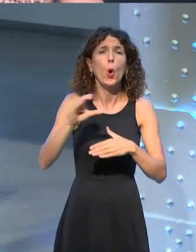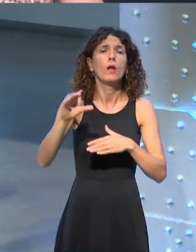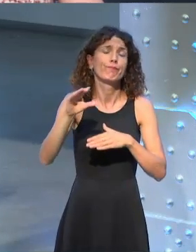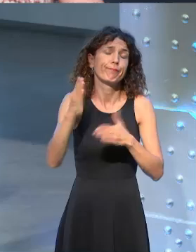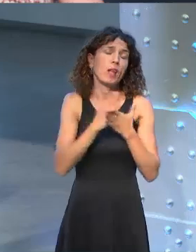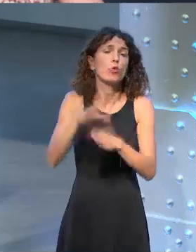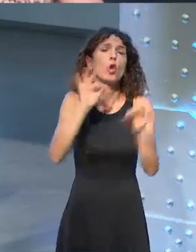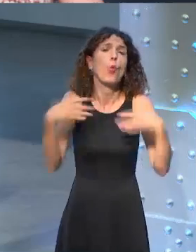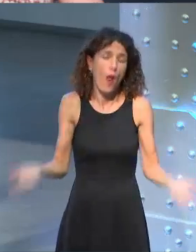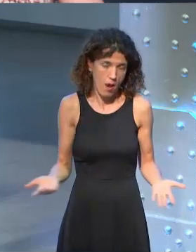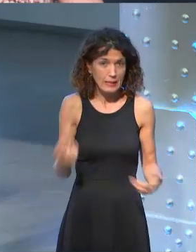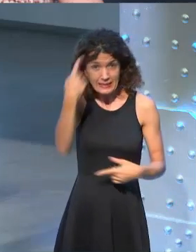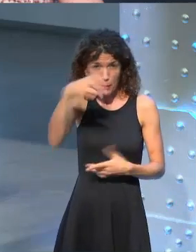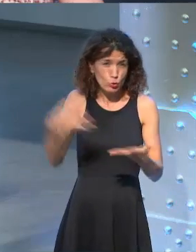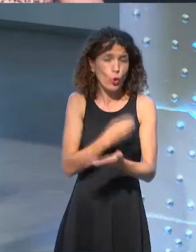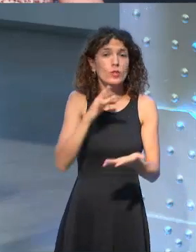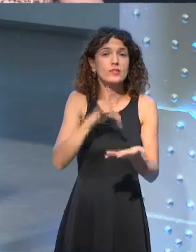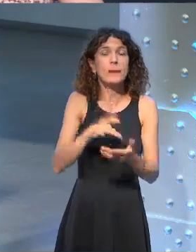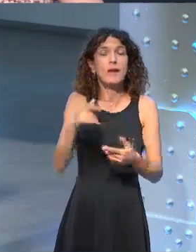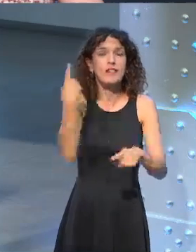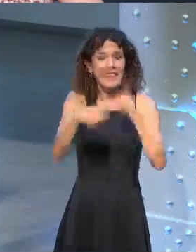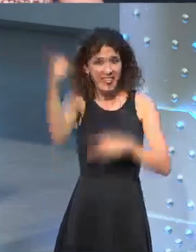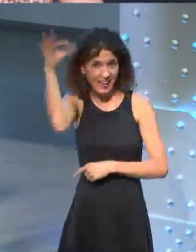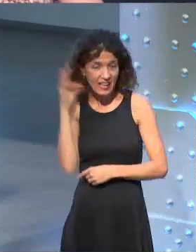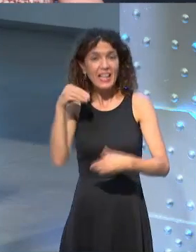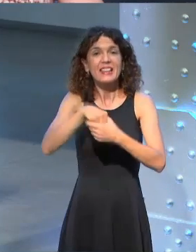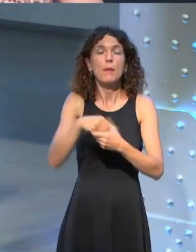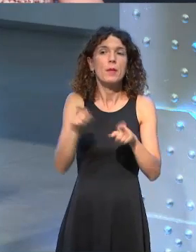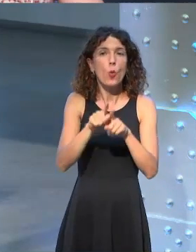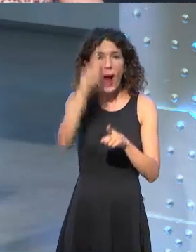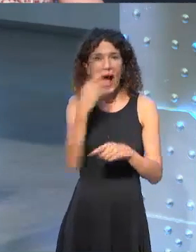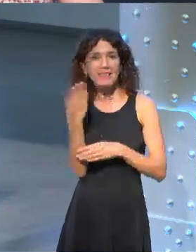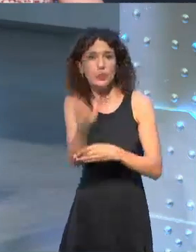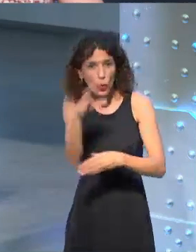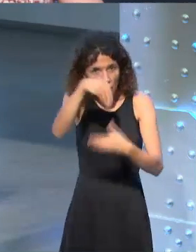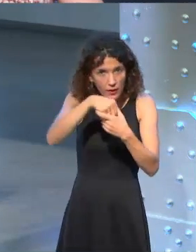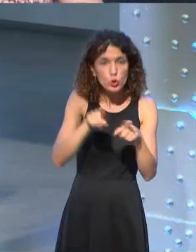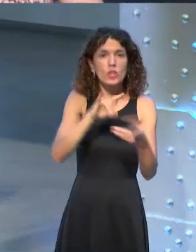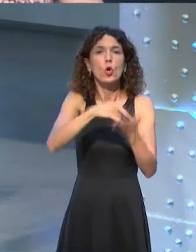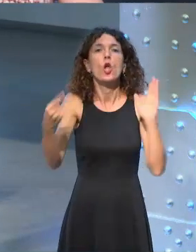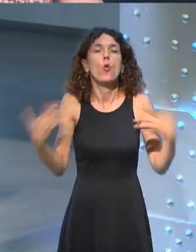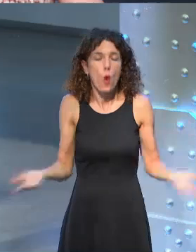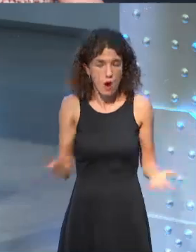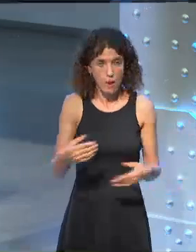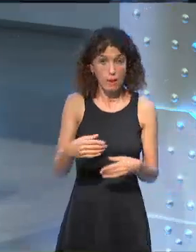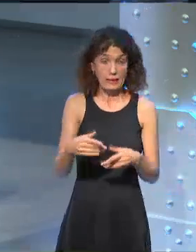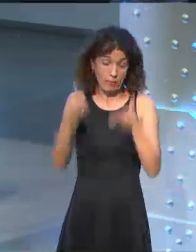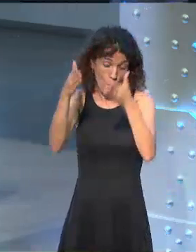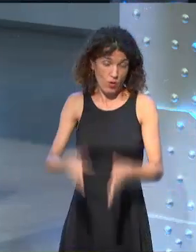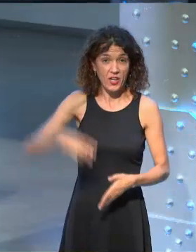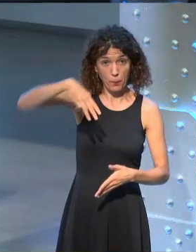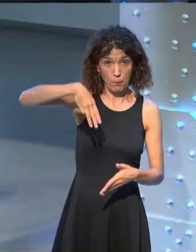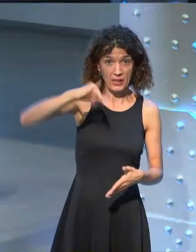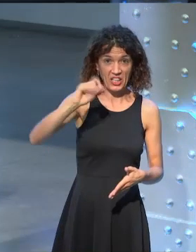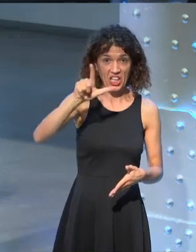supuesto, también lo sabe todo sobre las diferencias de género en torno a la actitud que tenemos ante la tecnología. Milagros era la primera